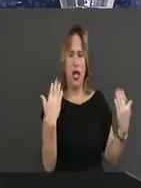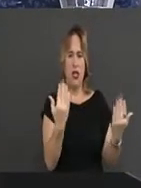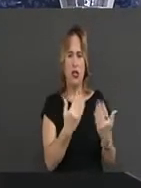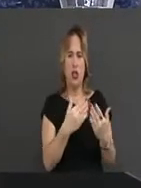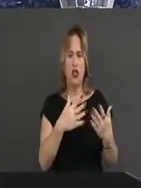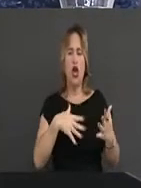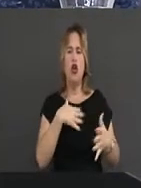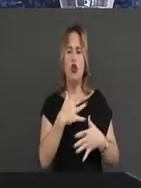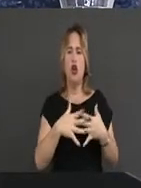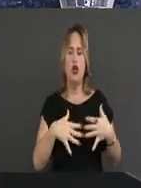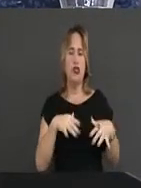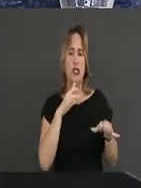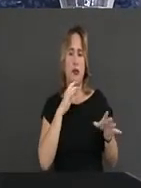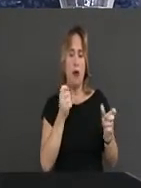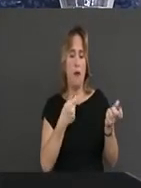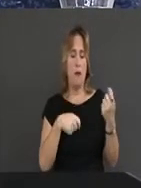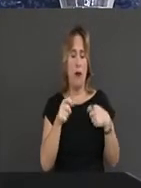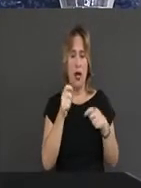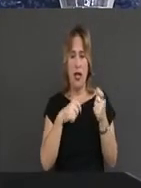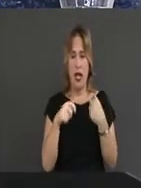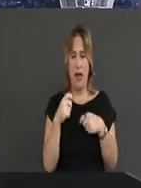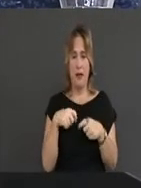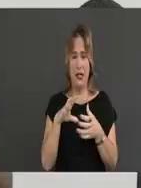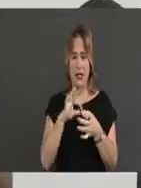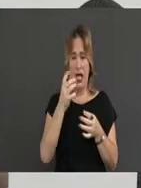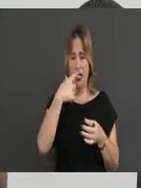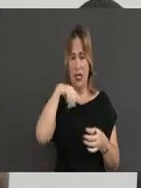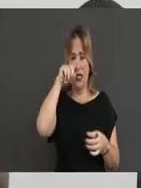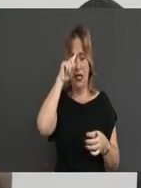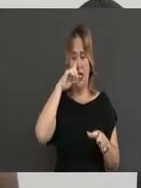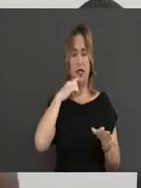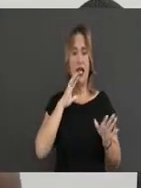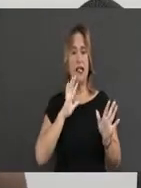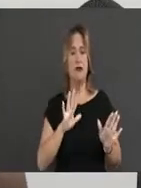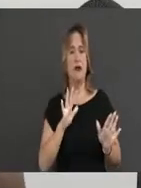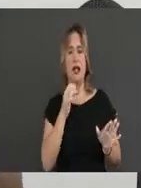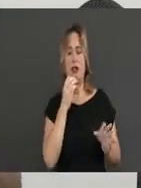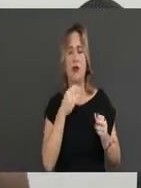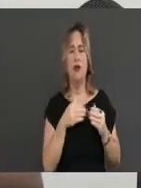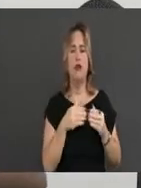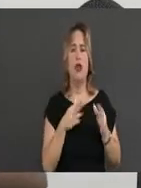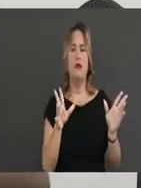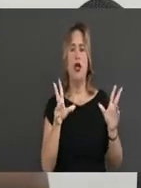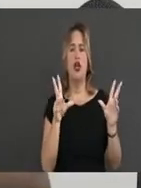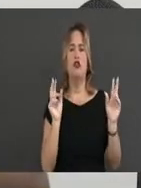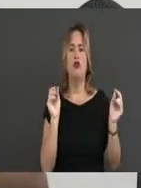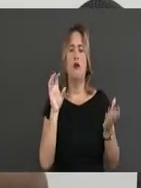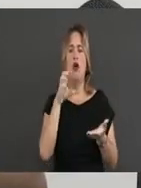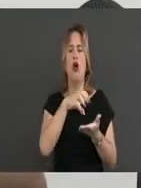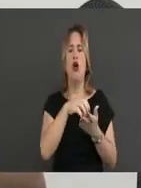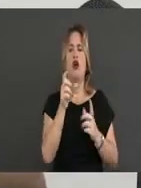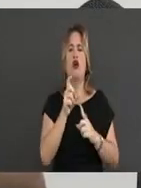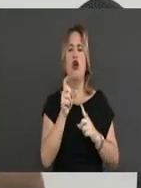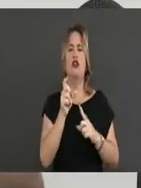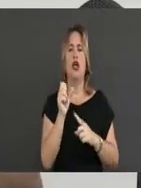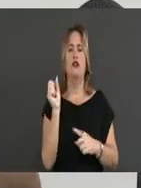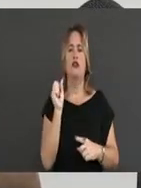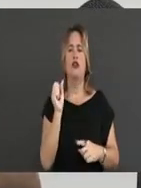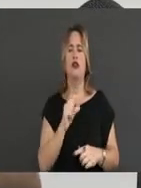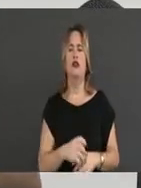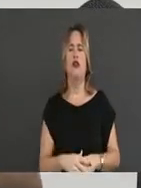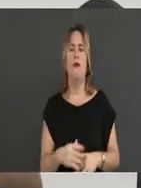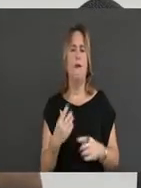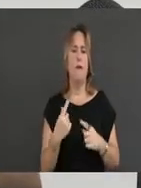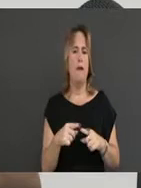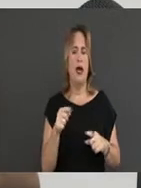las condiciones mínimas para la contratación, esperando que pudiéramos abrir nuevos contratos en el lugar. Pero